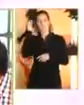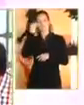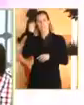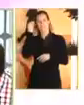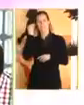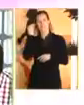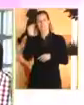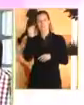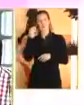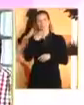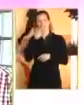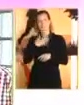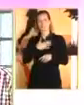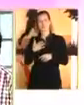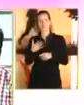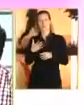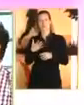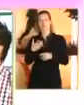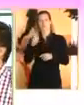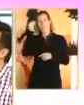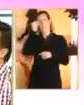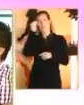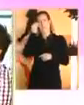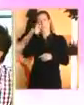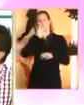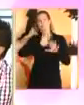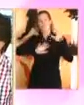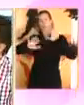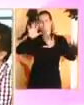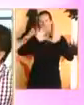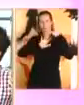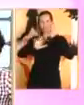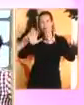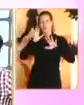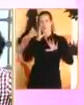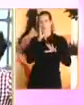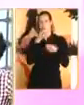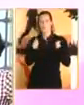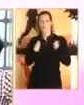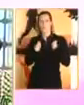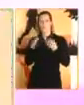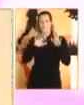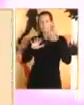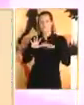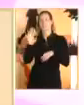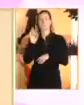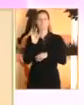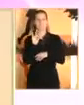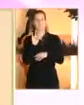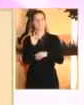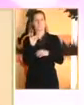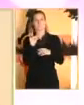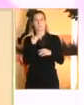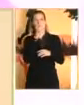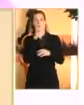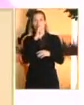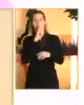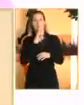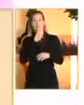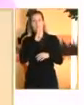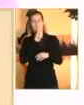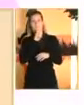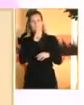Ah, la galleta para mí. Será un poco complicado, ¿no? También. Sí, es un niño muy difícil. Y. Pues mucho carácter,